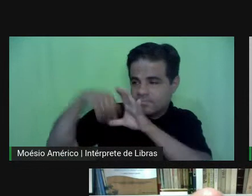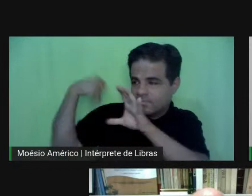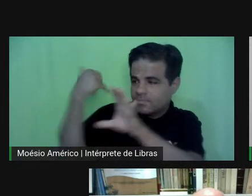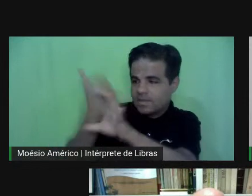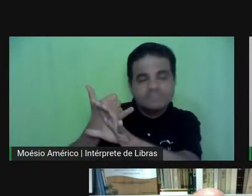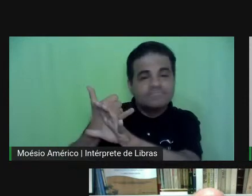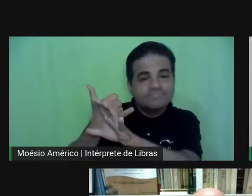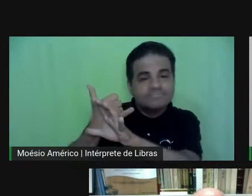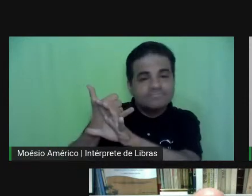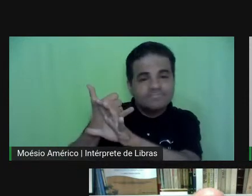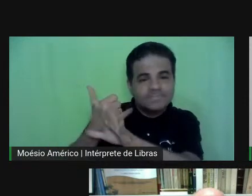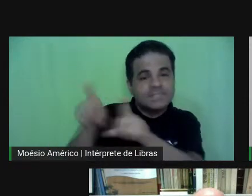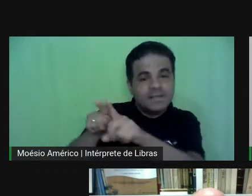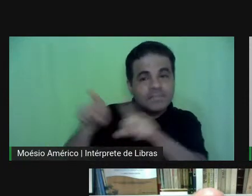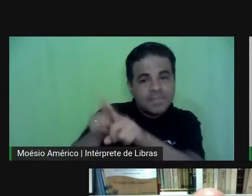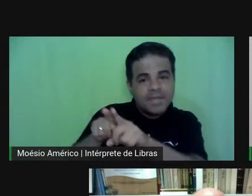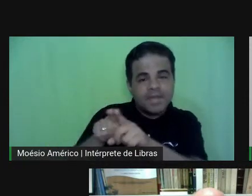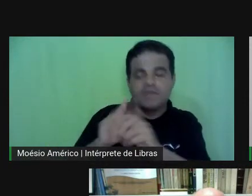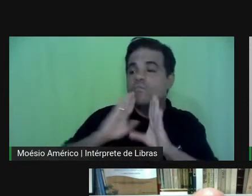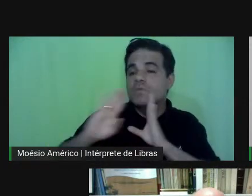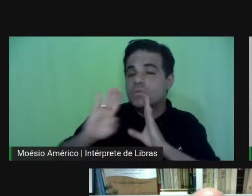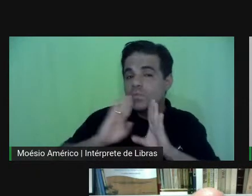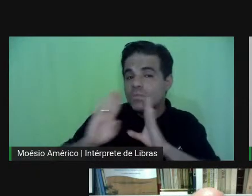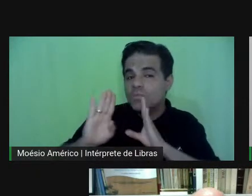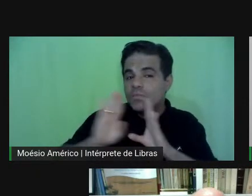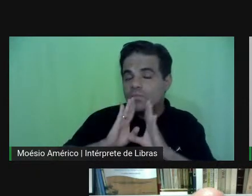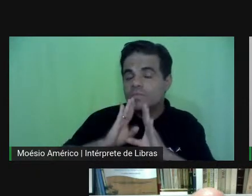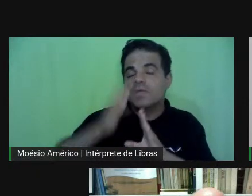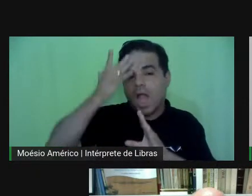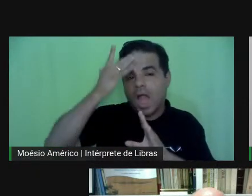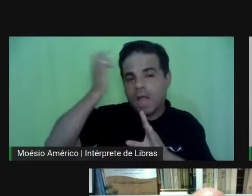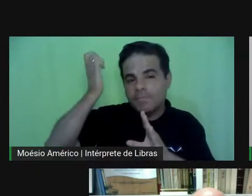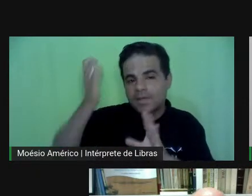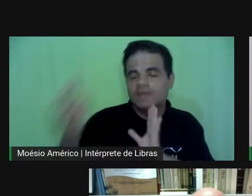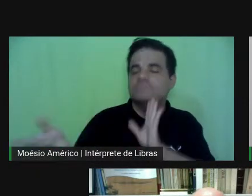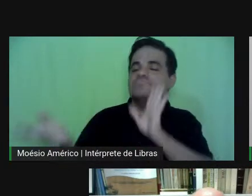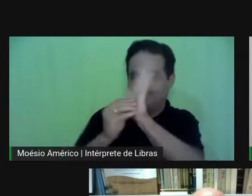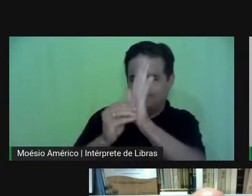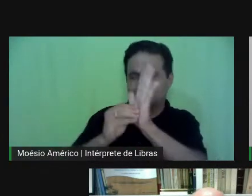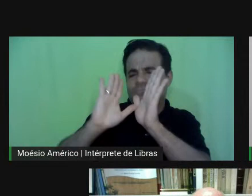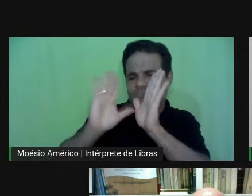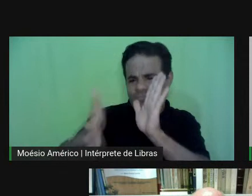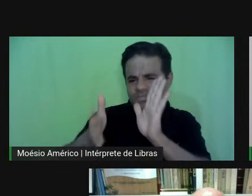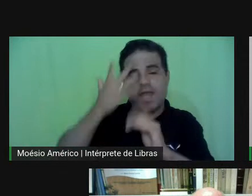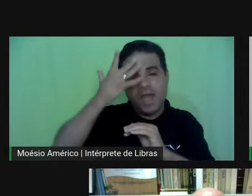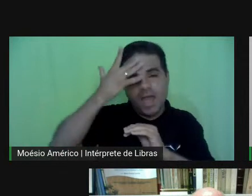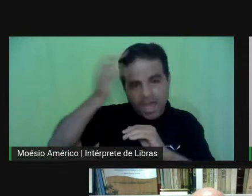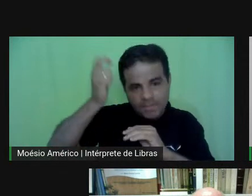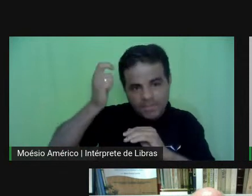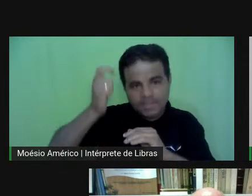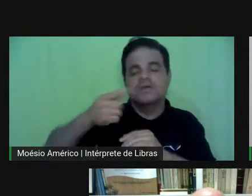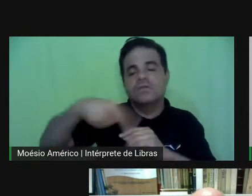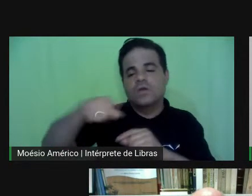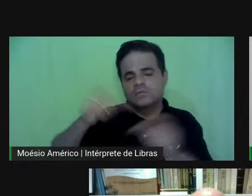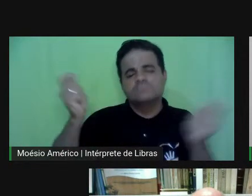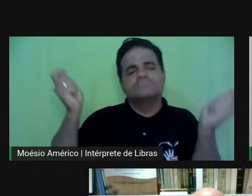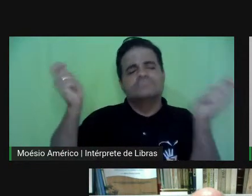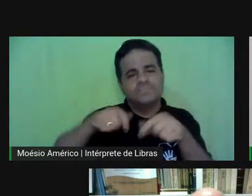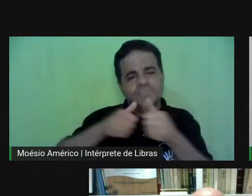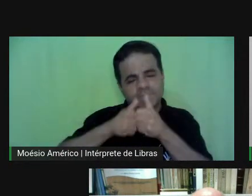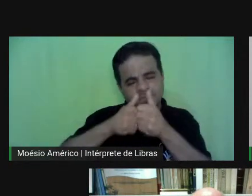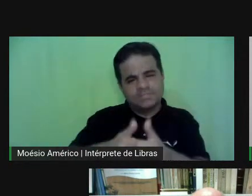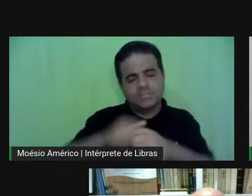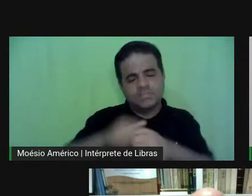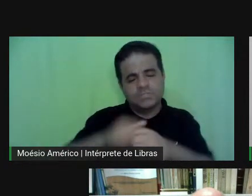también ofrece multitud esta mañana ya te colocó aquí está la mañana nos podemos seguir